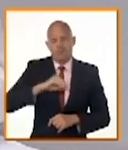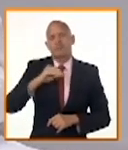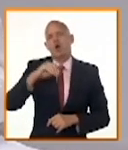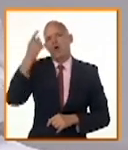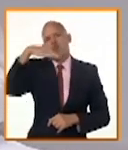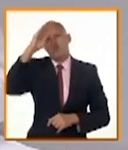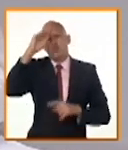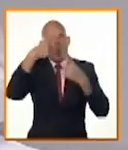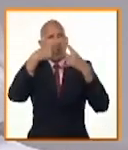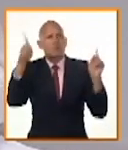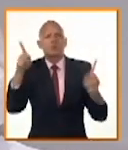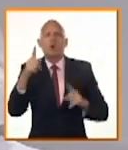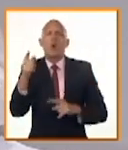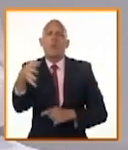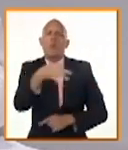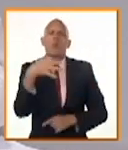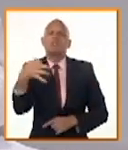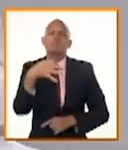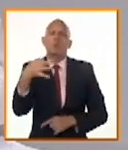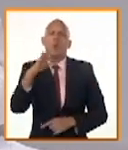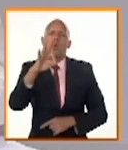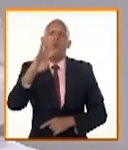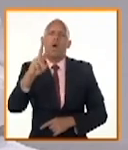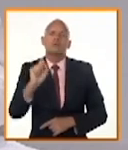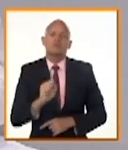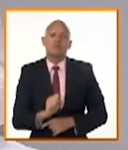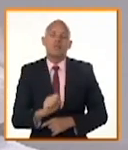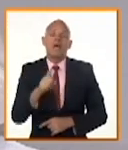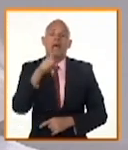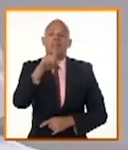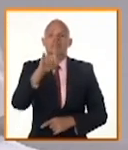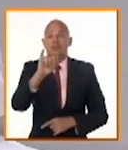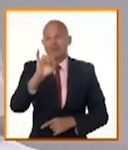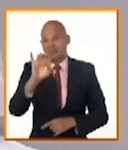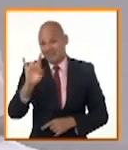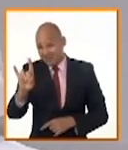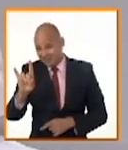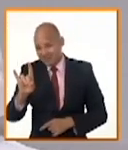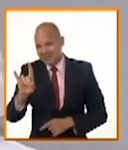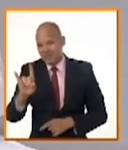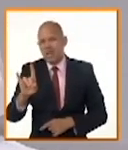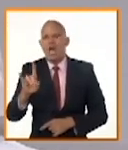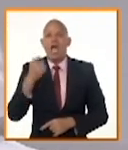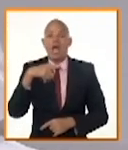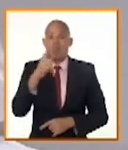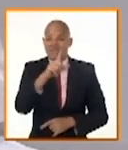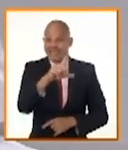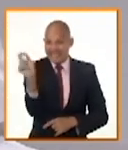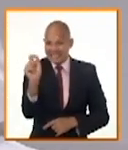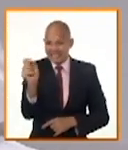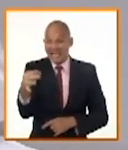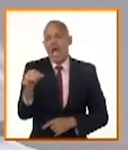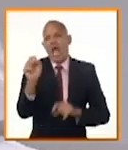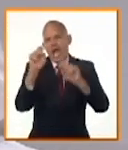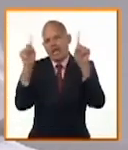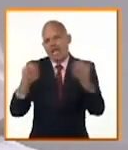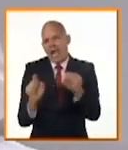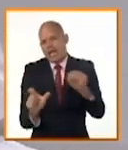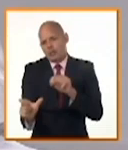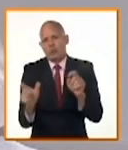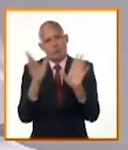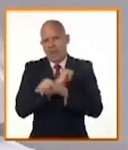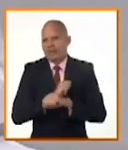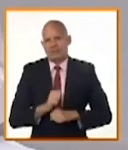menos municipios con carrera automático que donde nos faltan los carros automáticos y por eso es importante Ahí ahí introducimos otro tema que me preguntabas esta